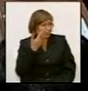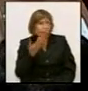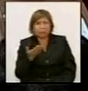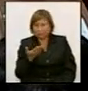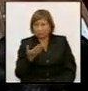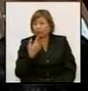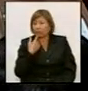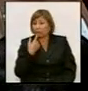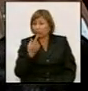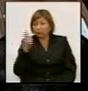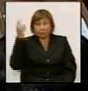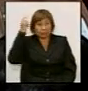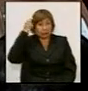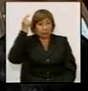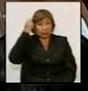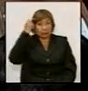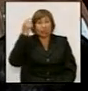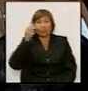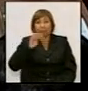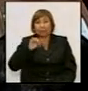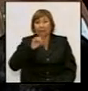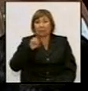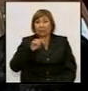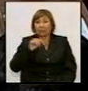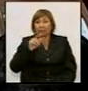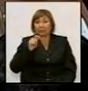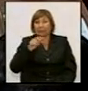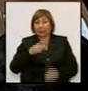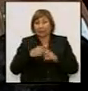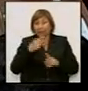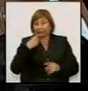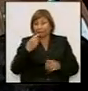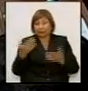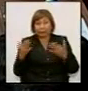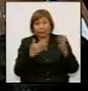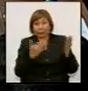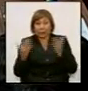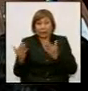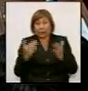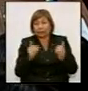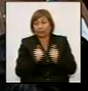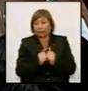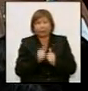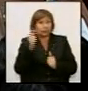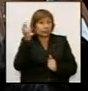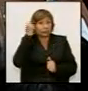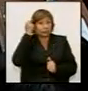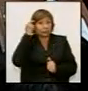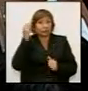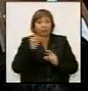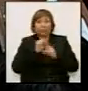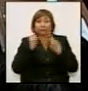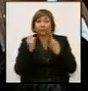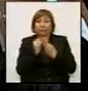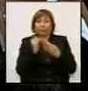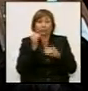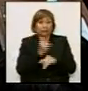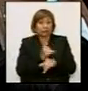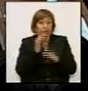de que su pensamiento marxista-leninista es incompatible con un pensamiento social cristiano?